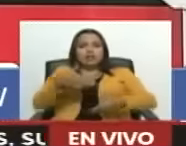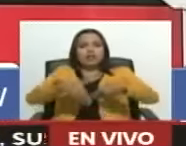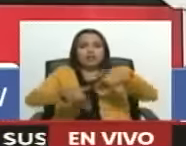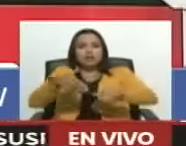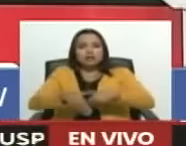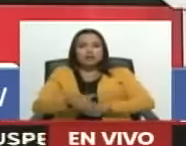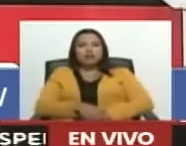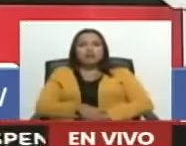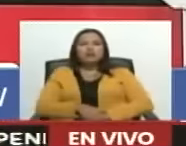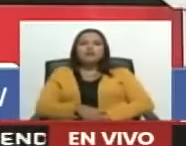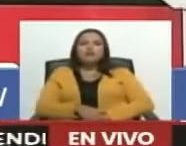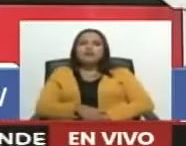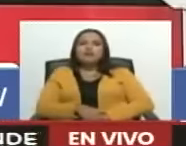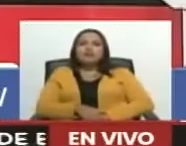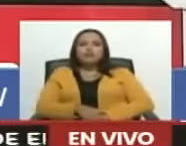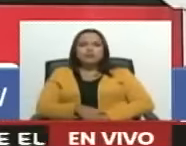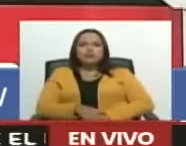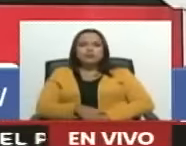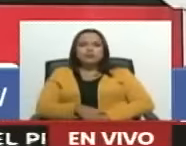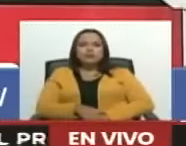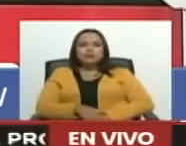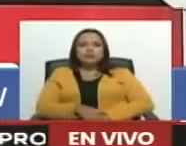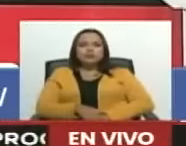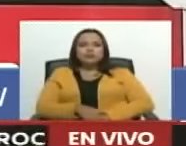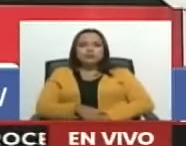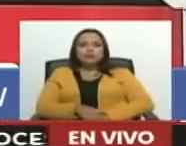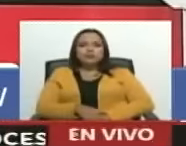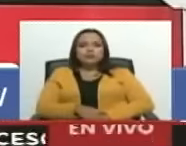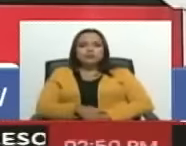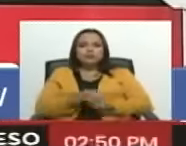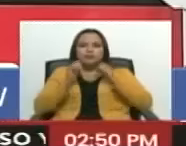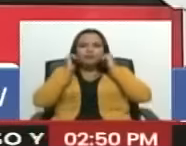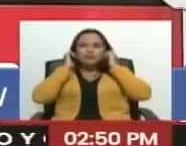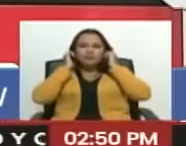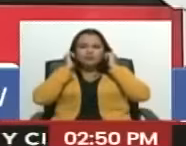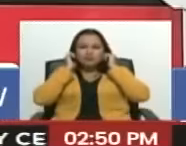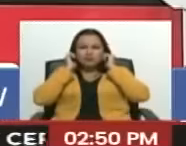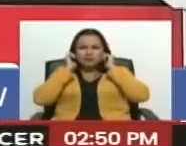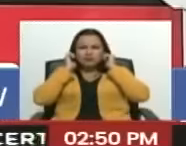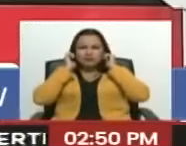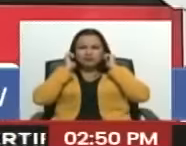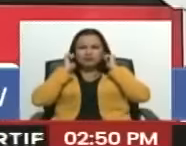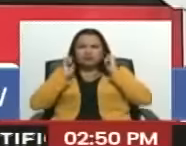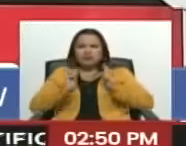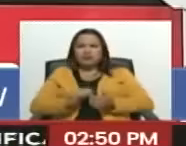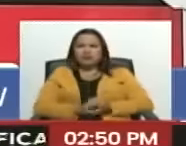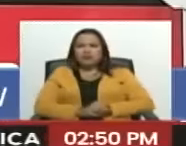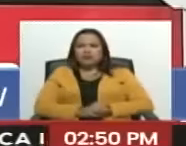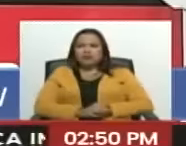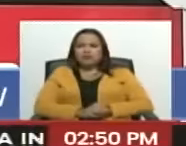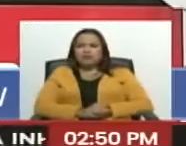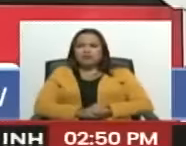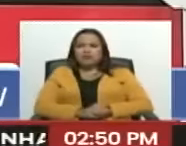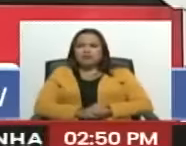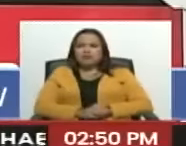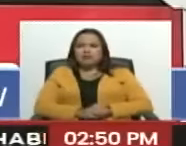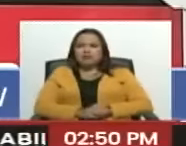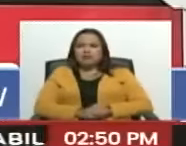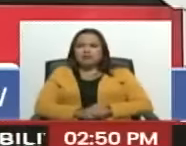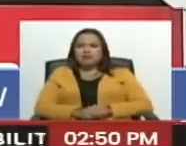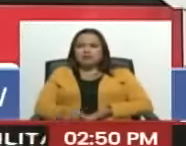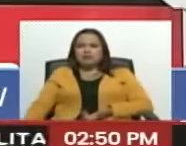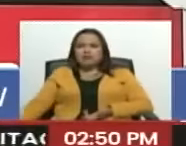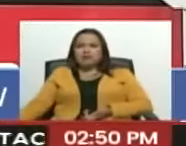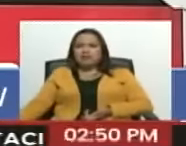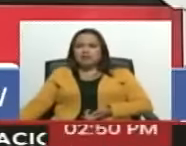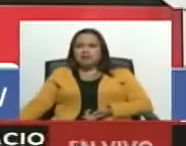qué? Porque ahí se reciben los cuadernos, ahí se verifica que estén presentes todos los que van a